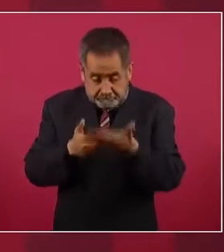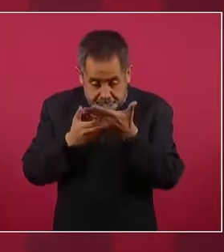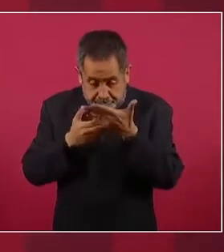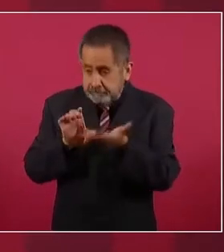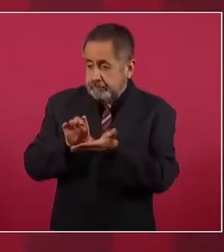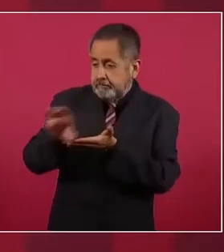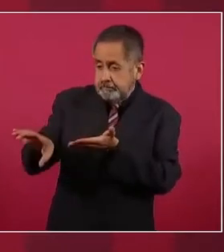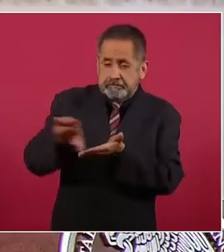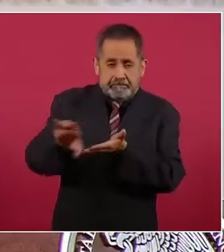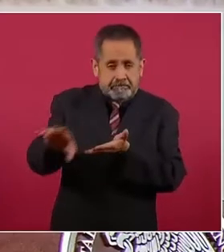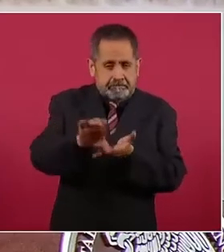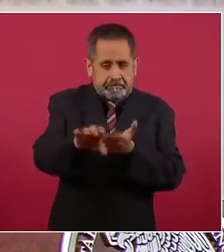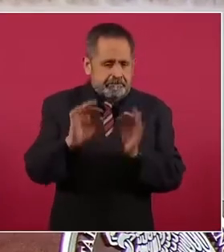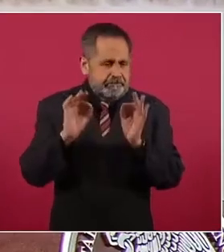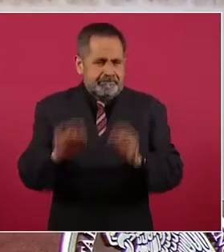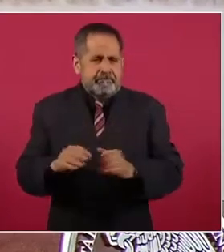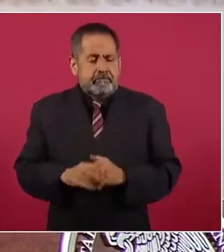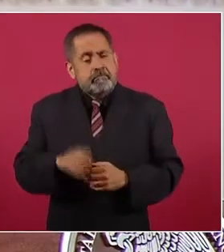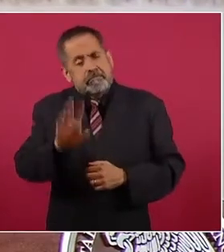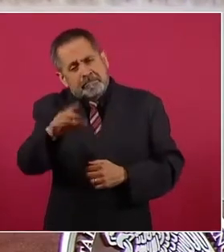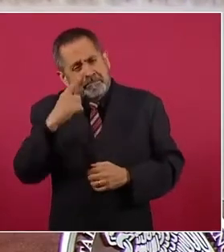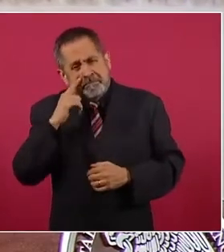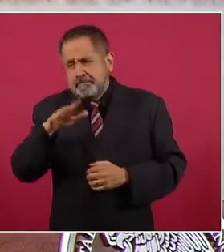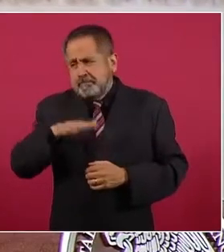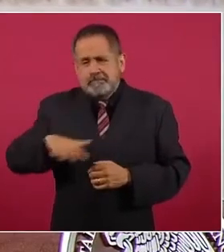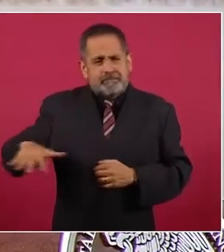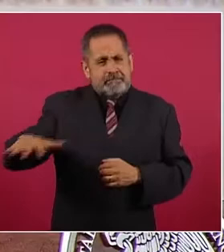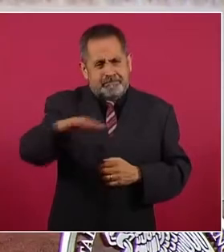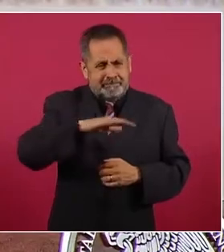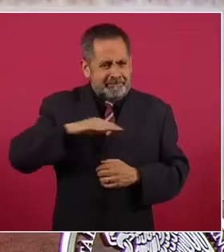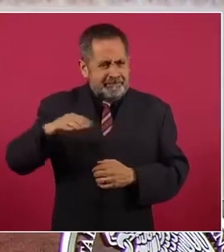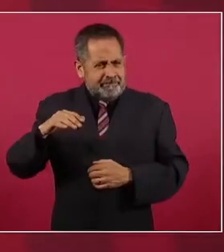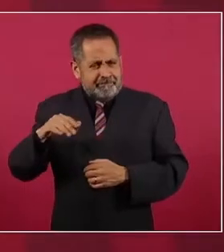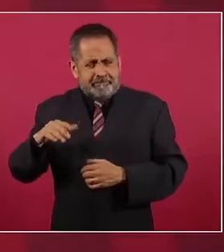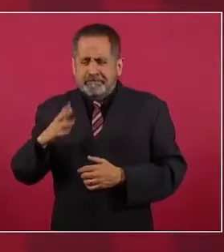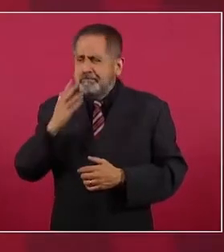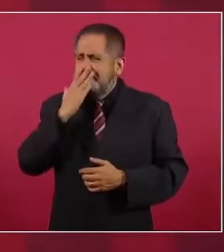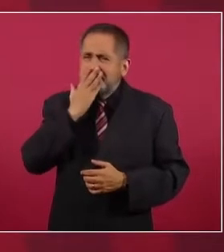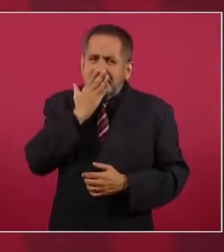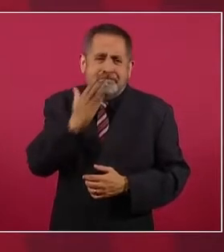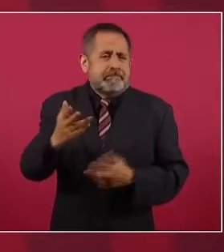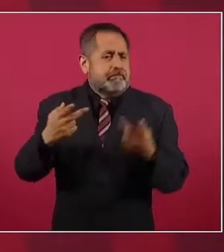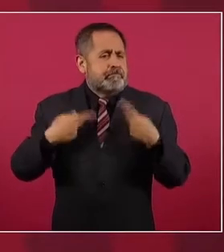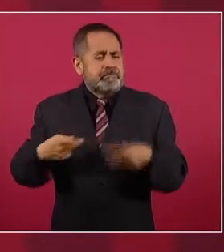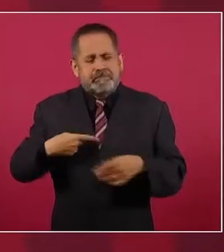Actuó también la gente de la zona y les agradezco mucho,